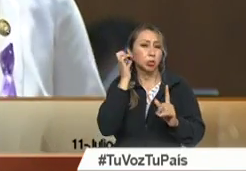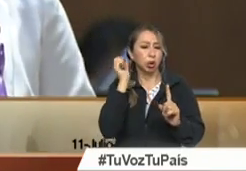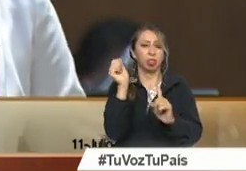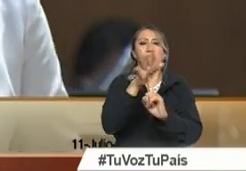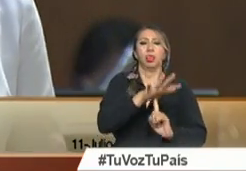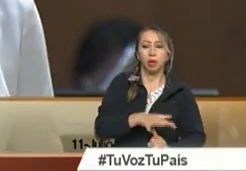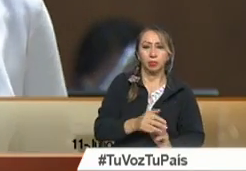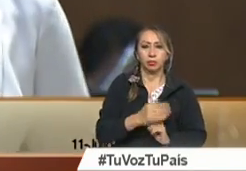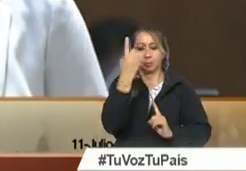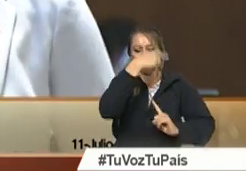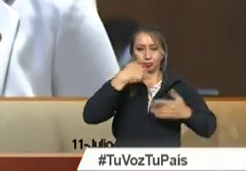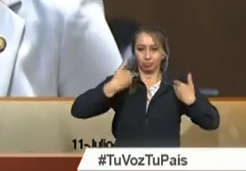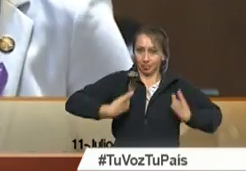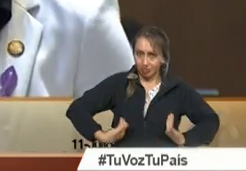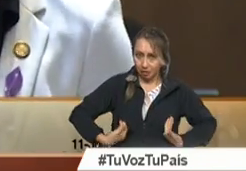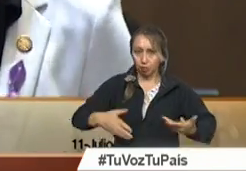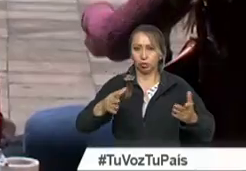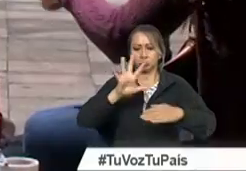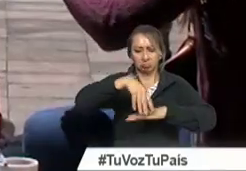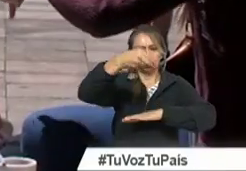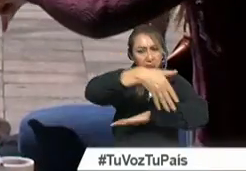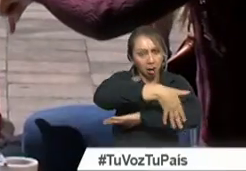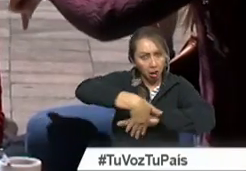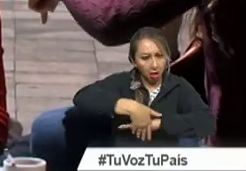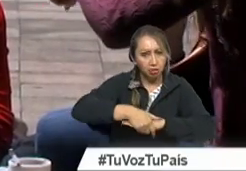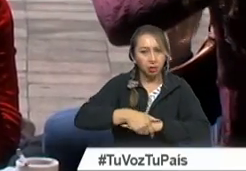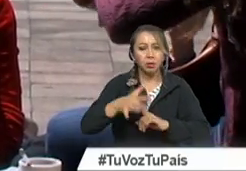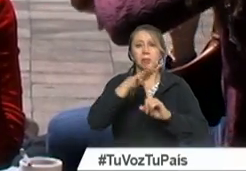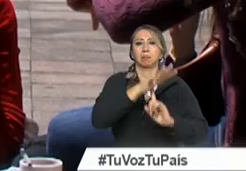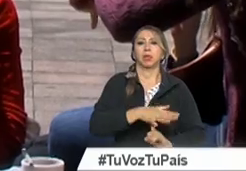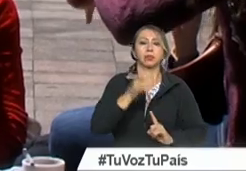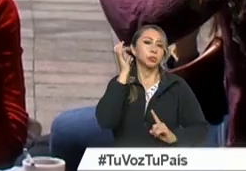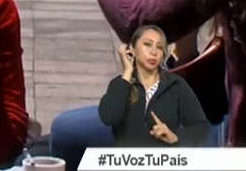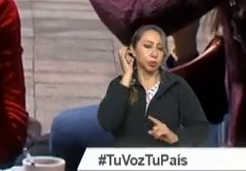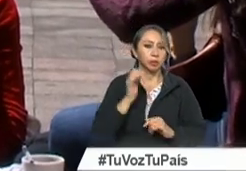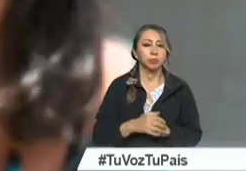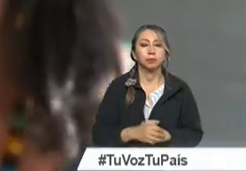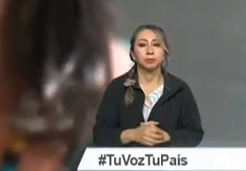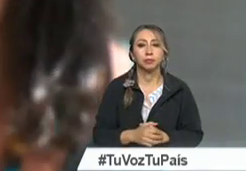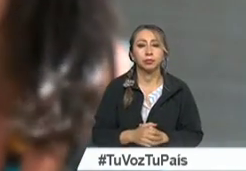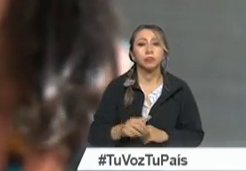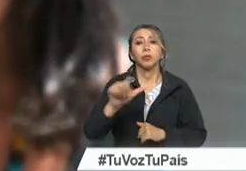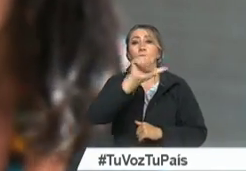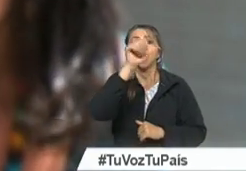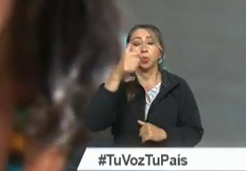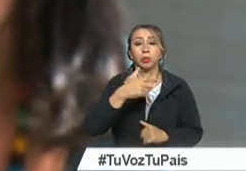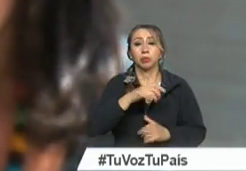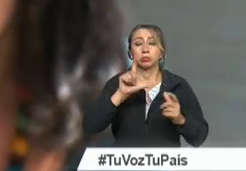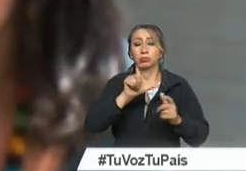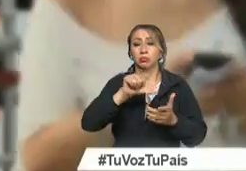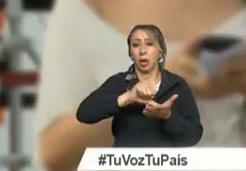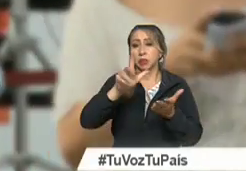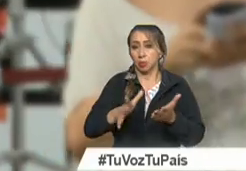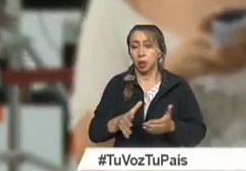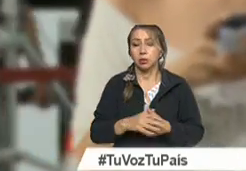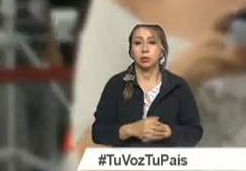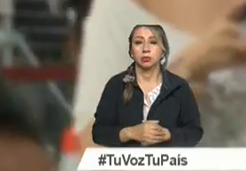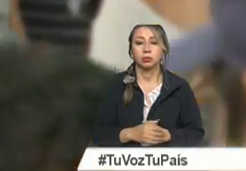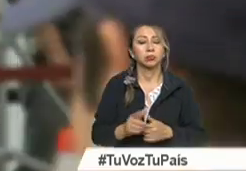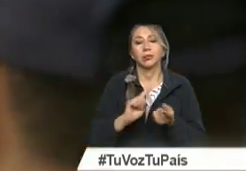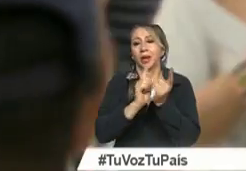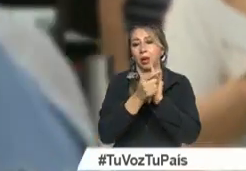aspecto por cómo nos vestimos por salir a la calle de su parte la asambleísta mae montaño precisó que es necesario reformar el código orgánico